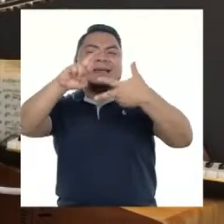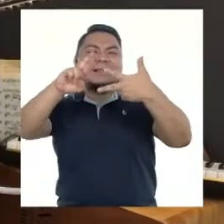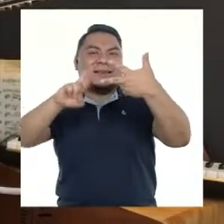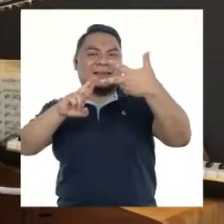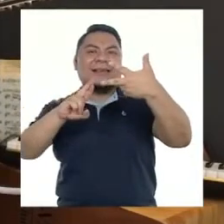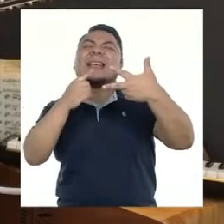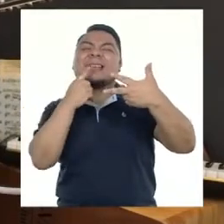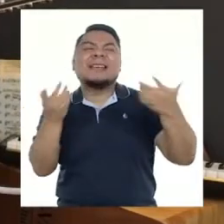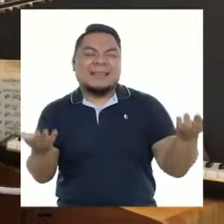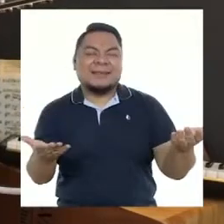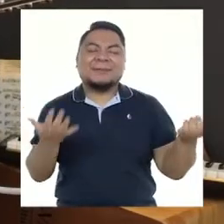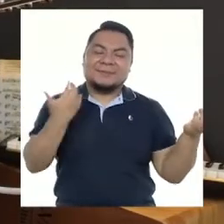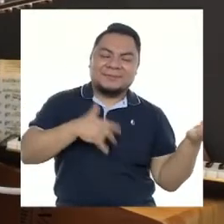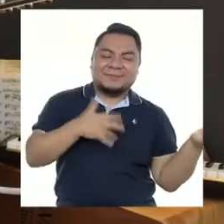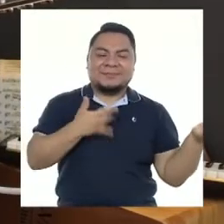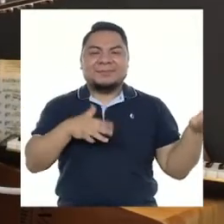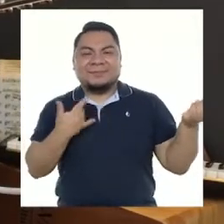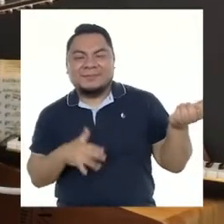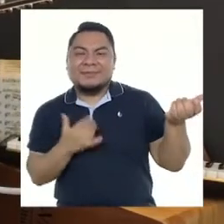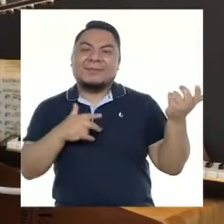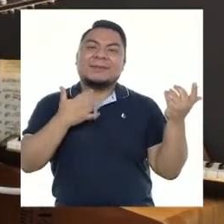así.